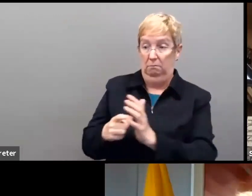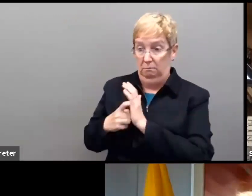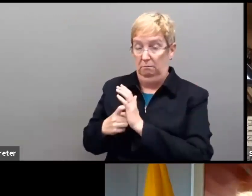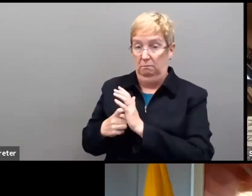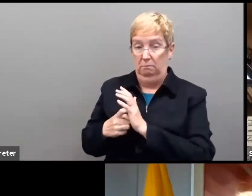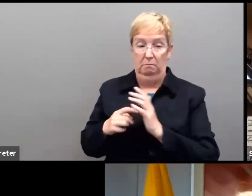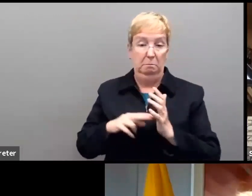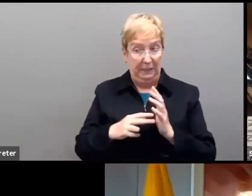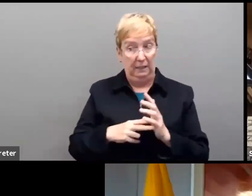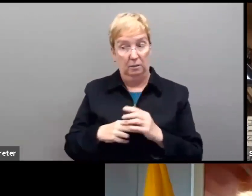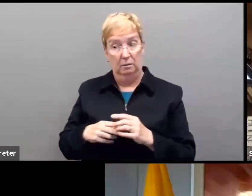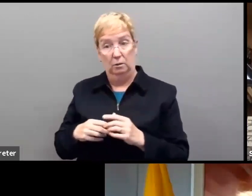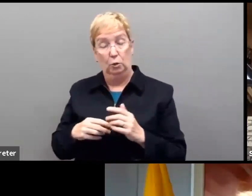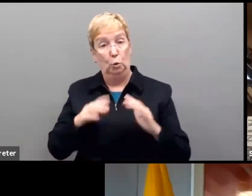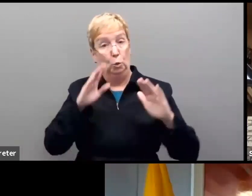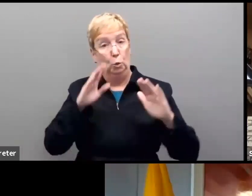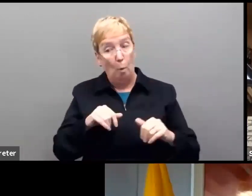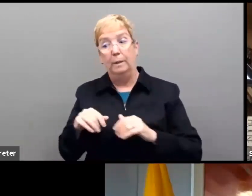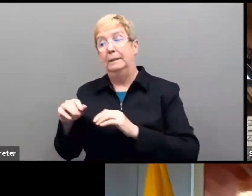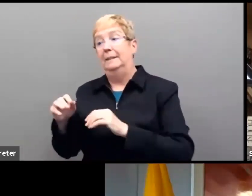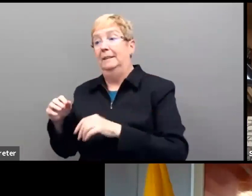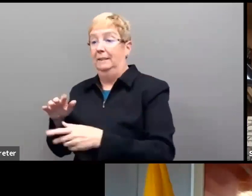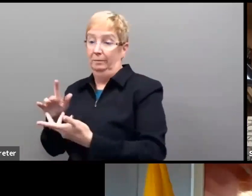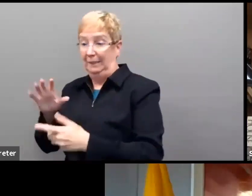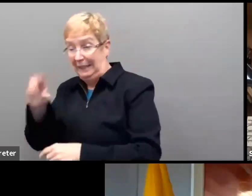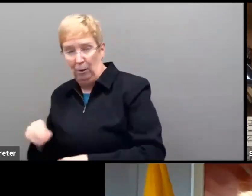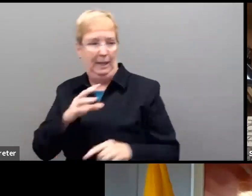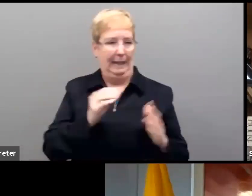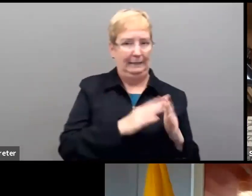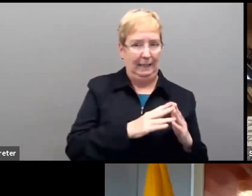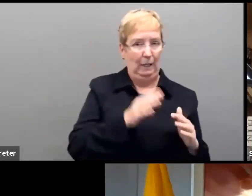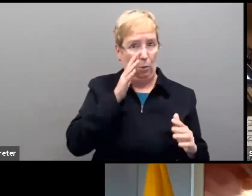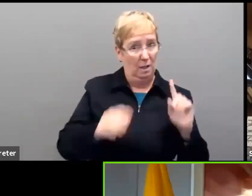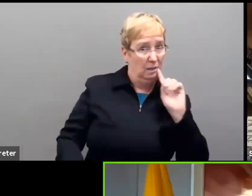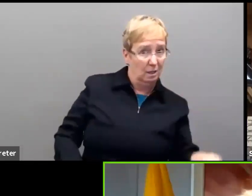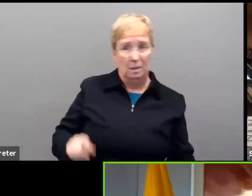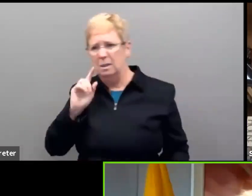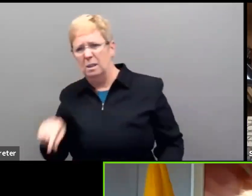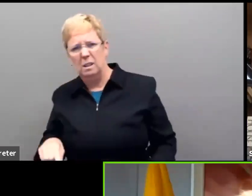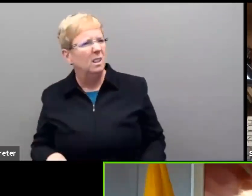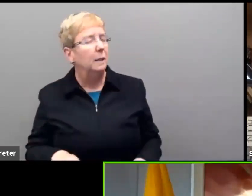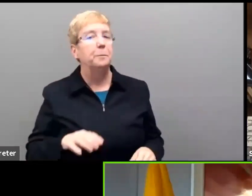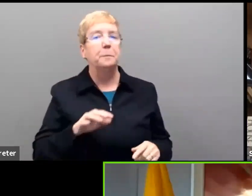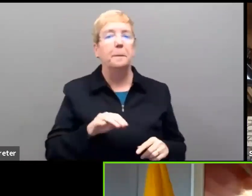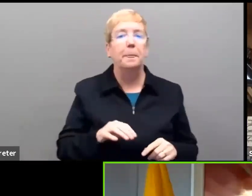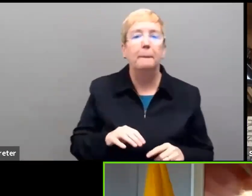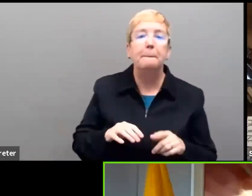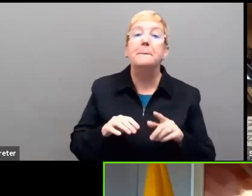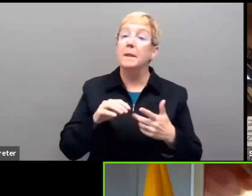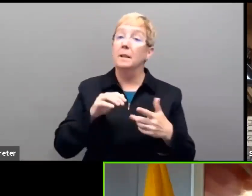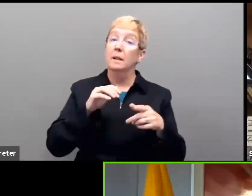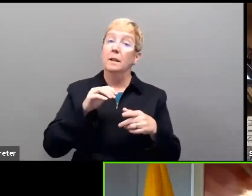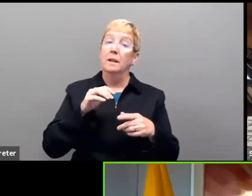que compartimos. Gracias, doctor Scrace. Voy a ver si puedo terminar esta conferencia de prensa